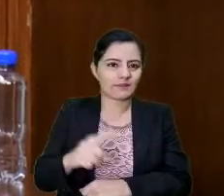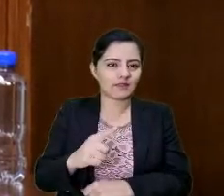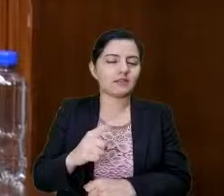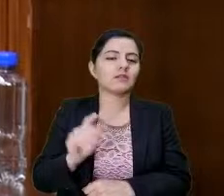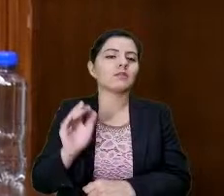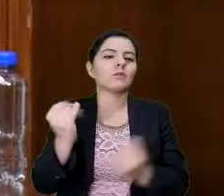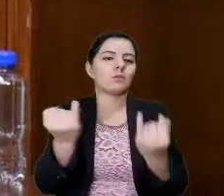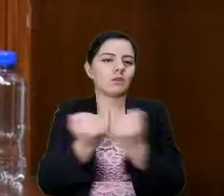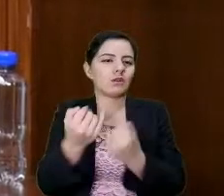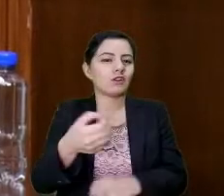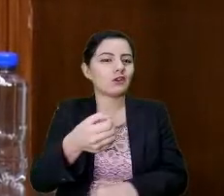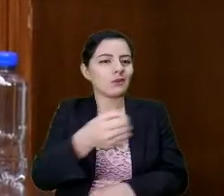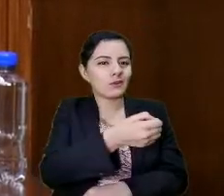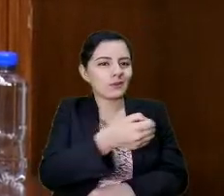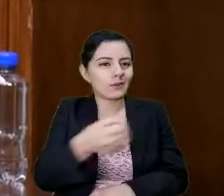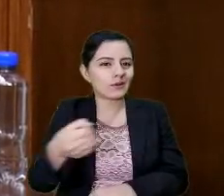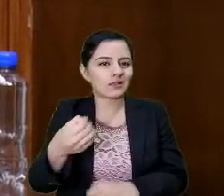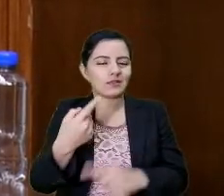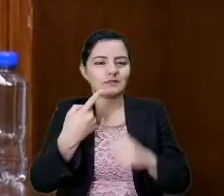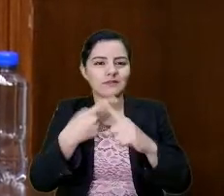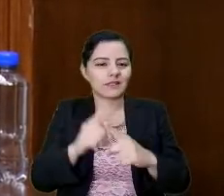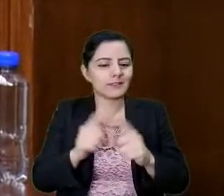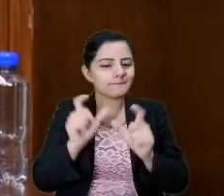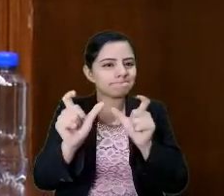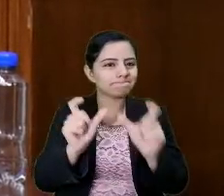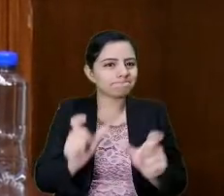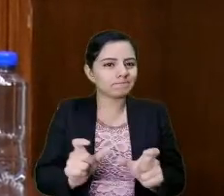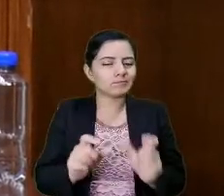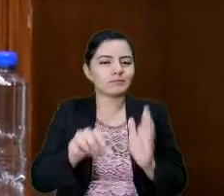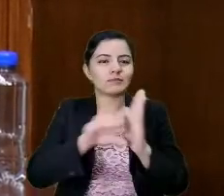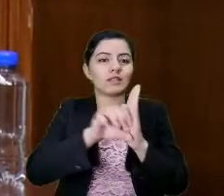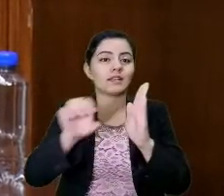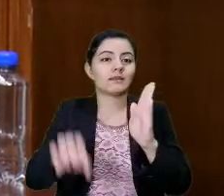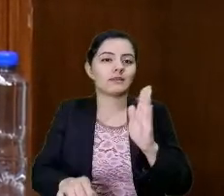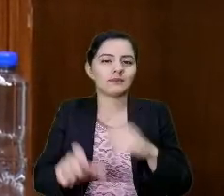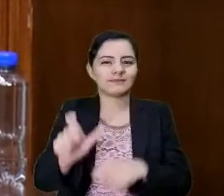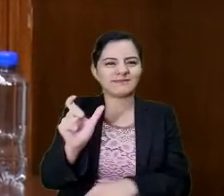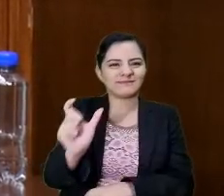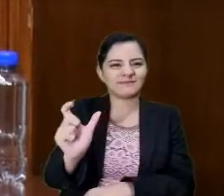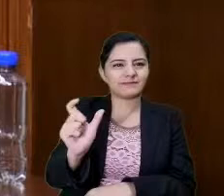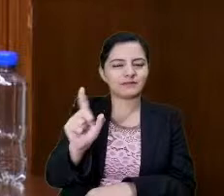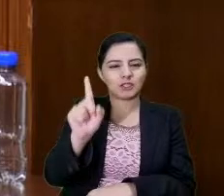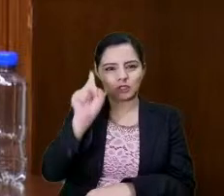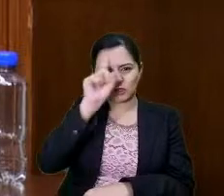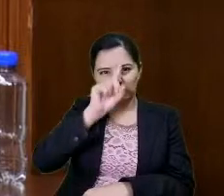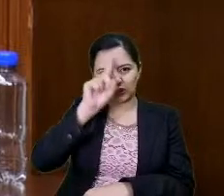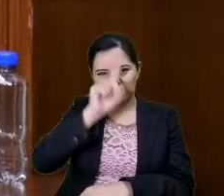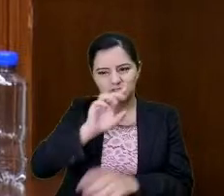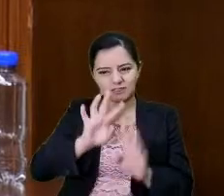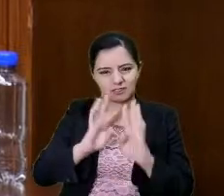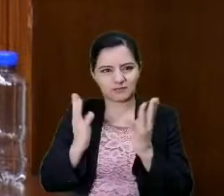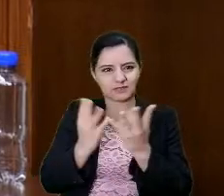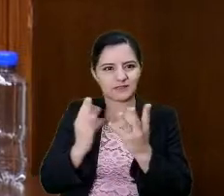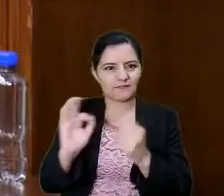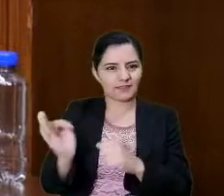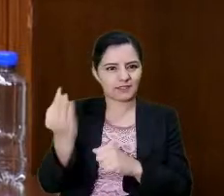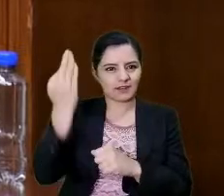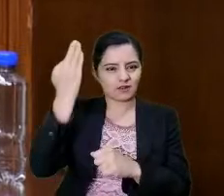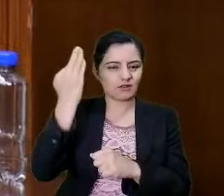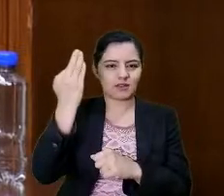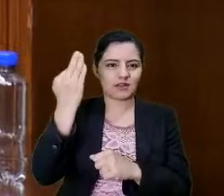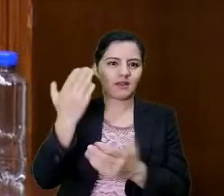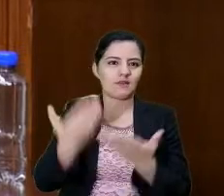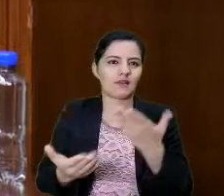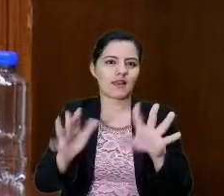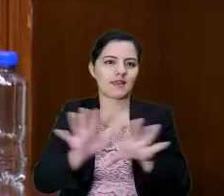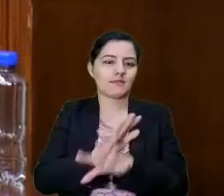también algunas figuras, eliminando, por ejemplo, la figura del Consejo de la Judicatura Federal por un órgano de